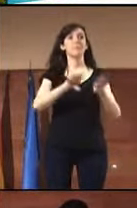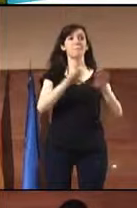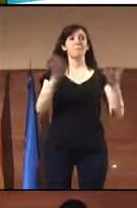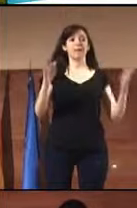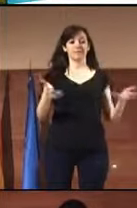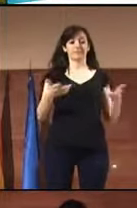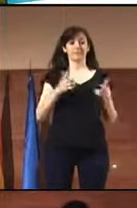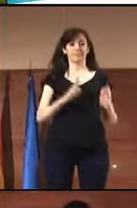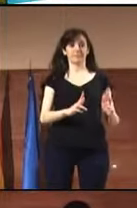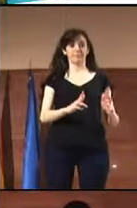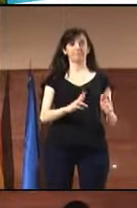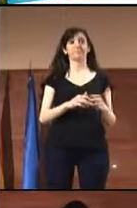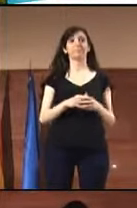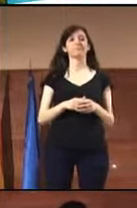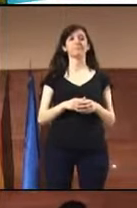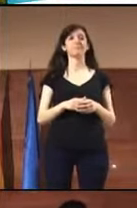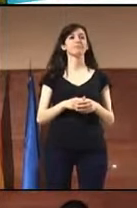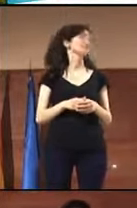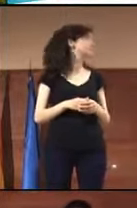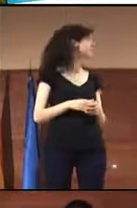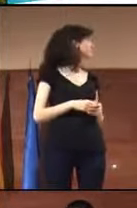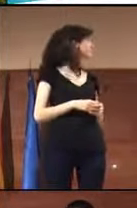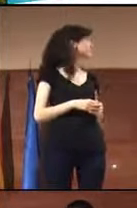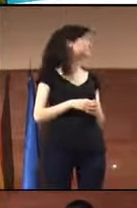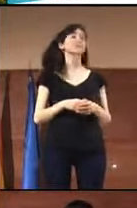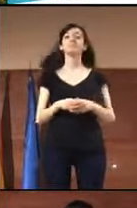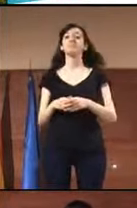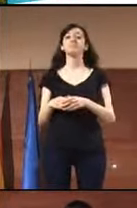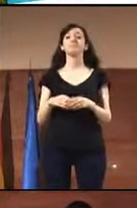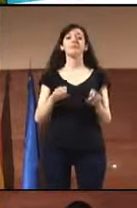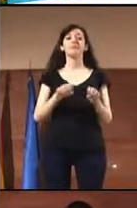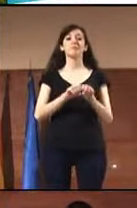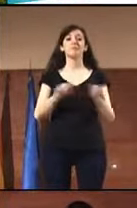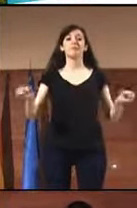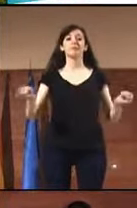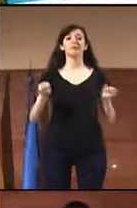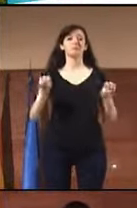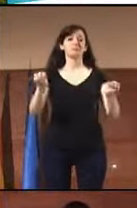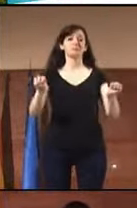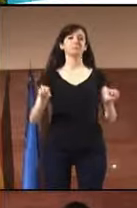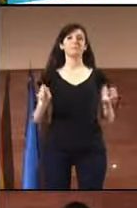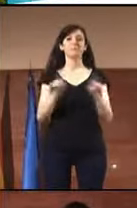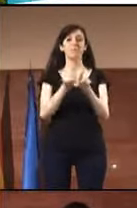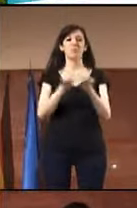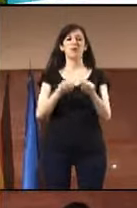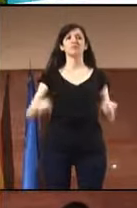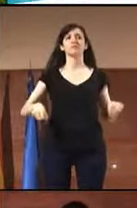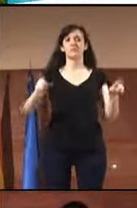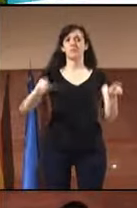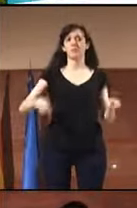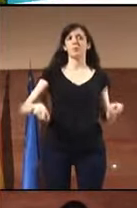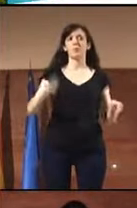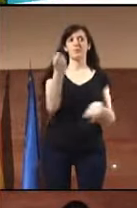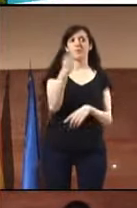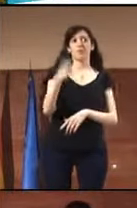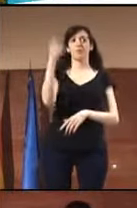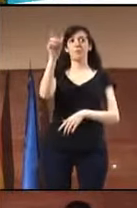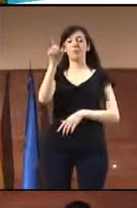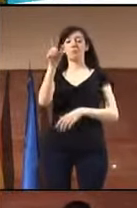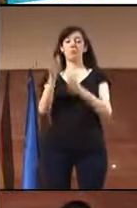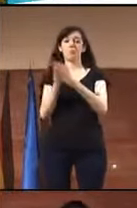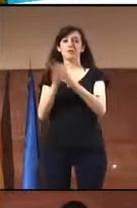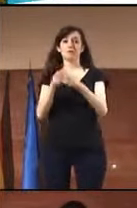silla. Barras empujadoras. Esto haría un poco la función pues como de una silla de ruedas. O sea, un compañero podría empujarte a otra sala si